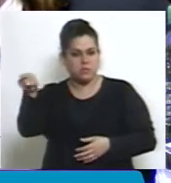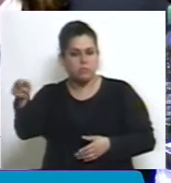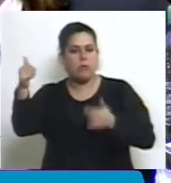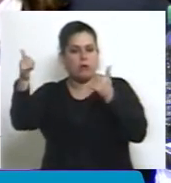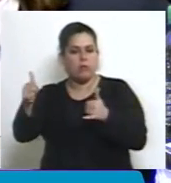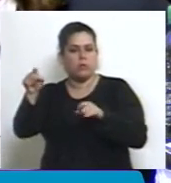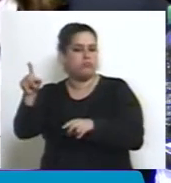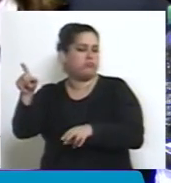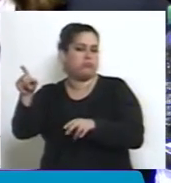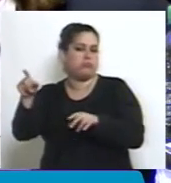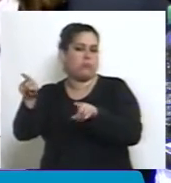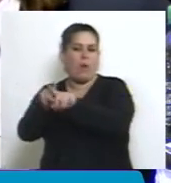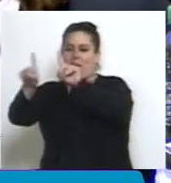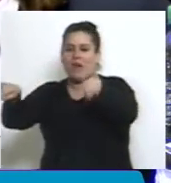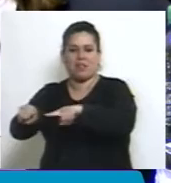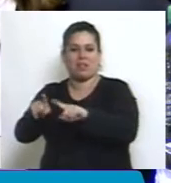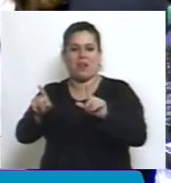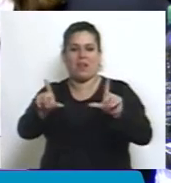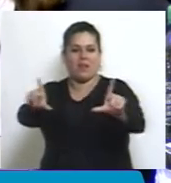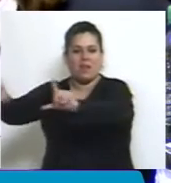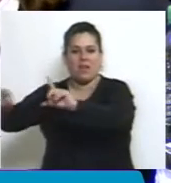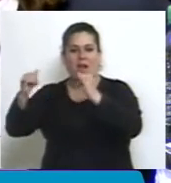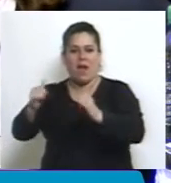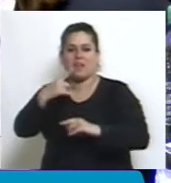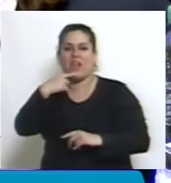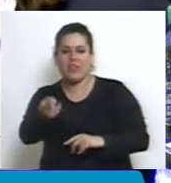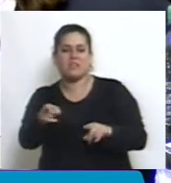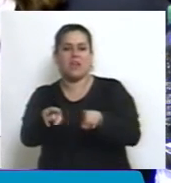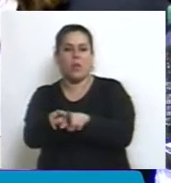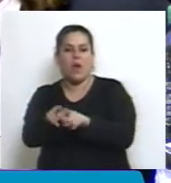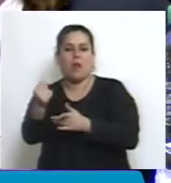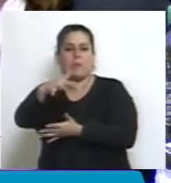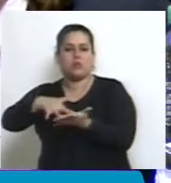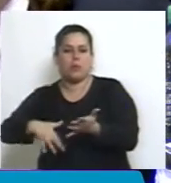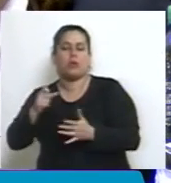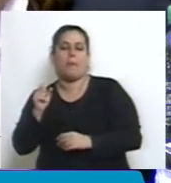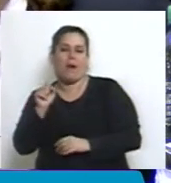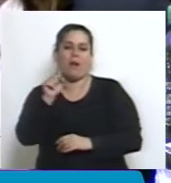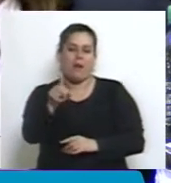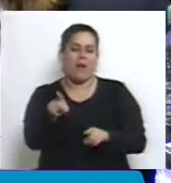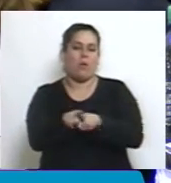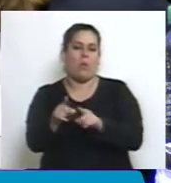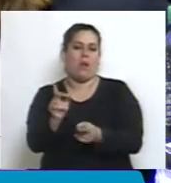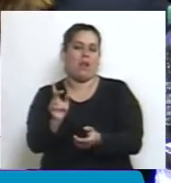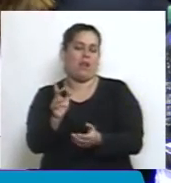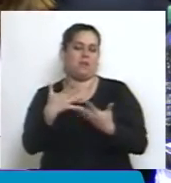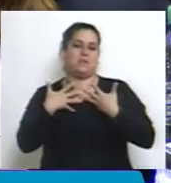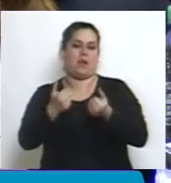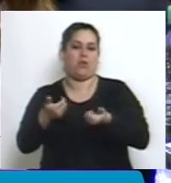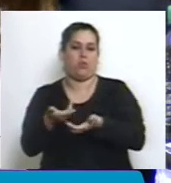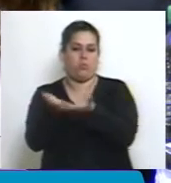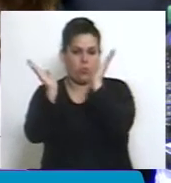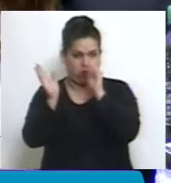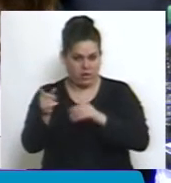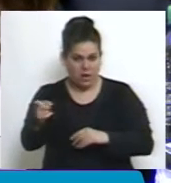bancas carteles que demandan presupuesto para la salud pública. En